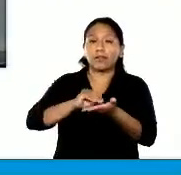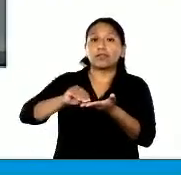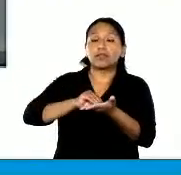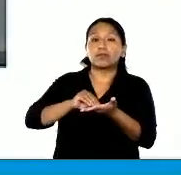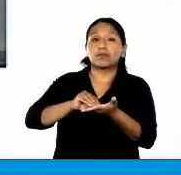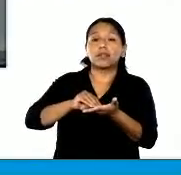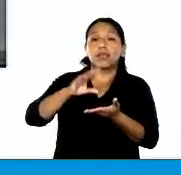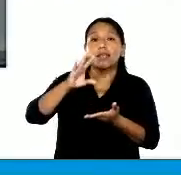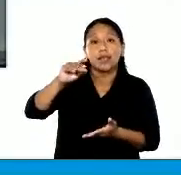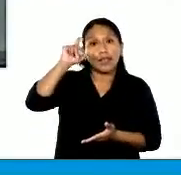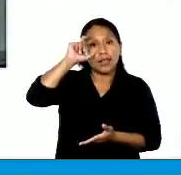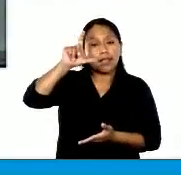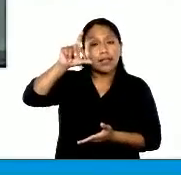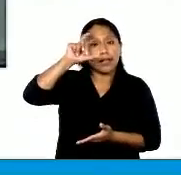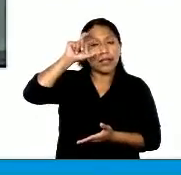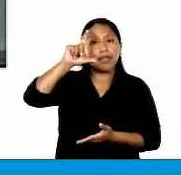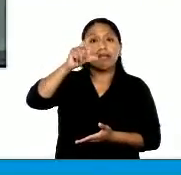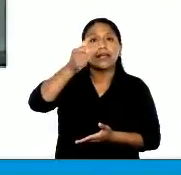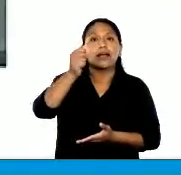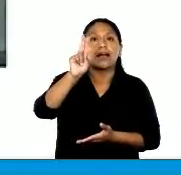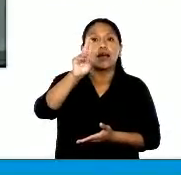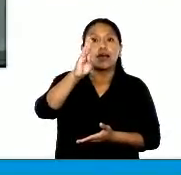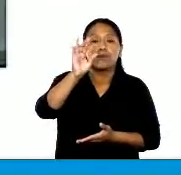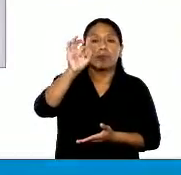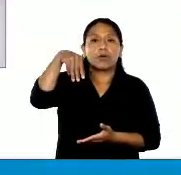Dele Carbonara.